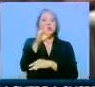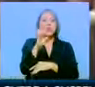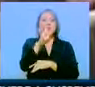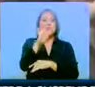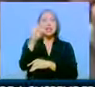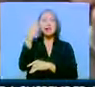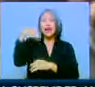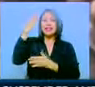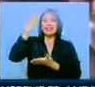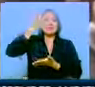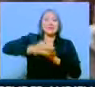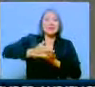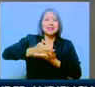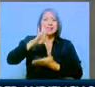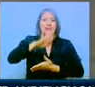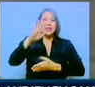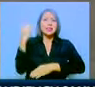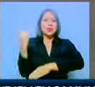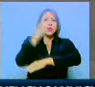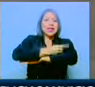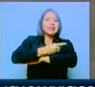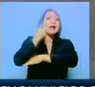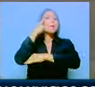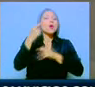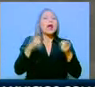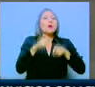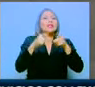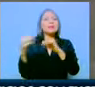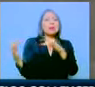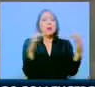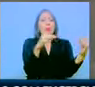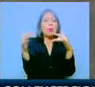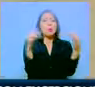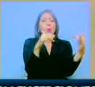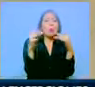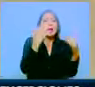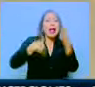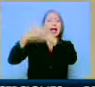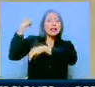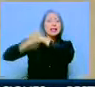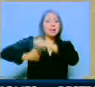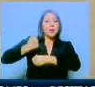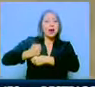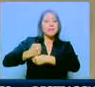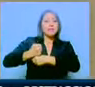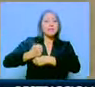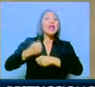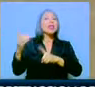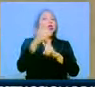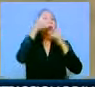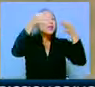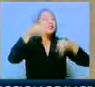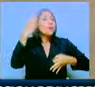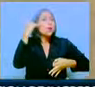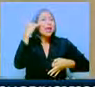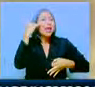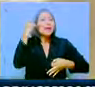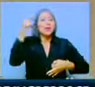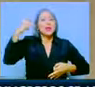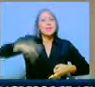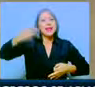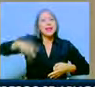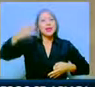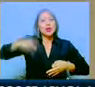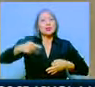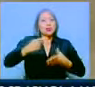sufrió un parón de 55 días a razón de los acontecimientos bélicos vividos en el país por esa época. La medida se tomó porque eran peligrosos los traslados